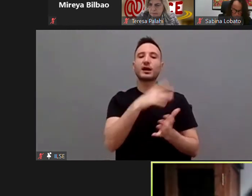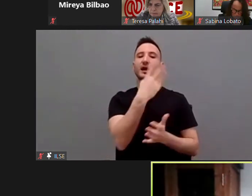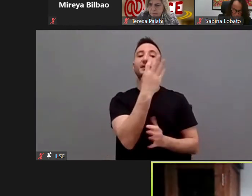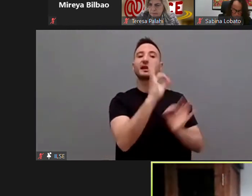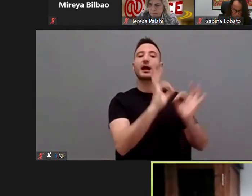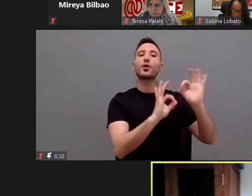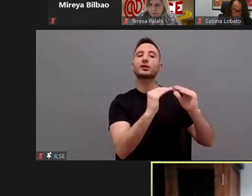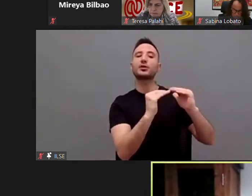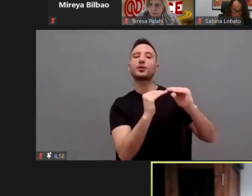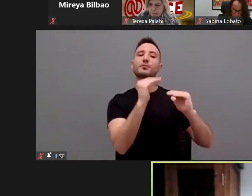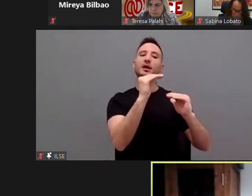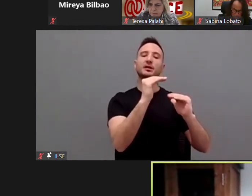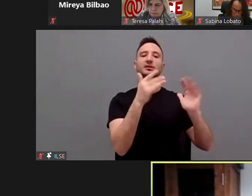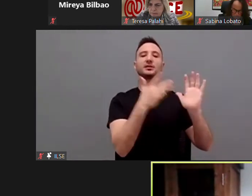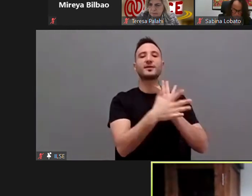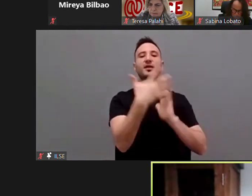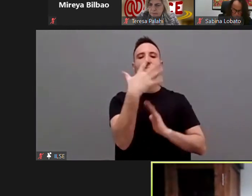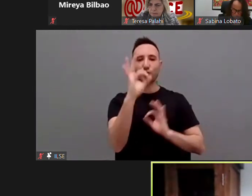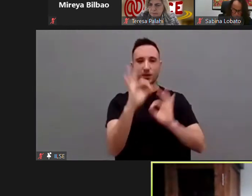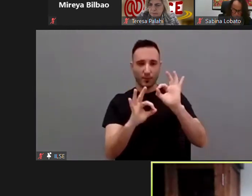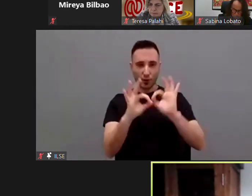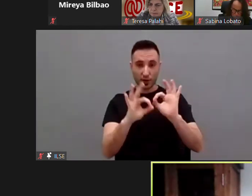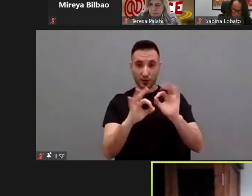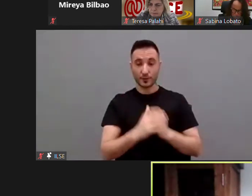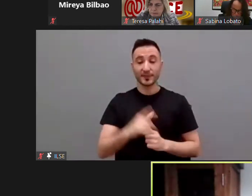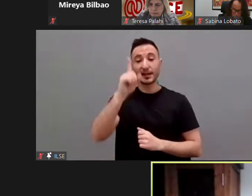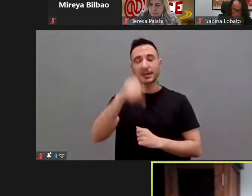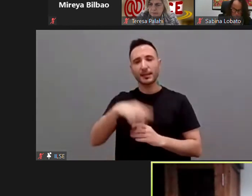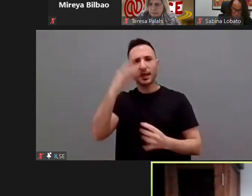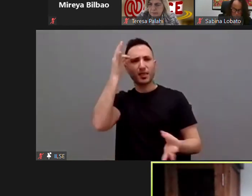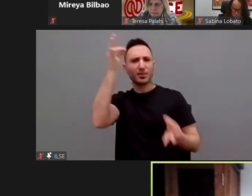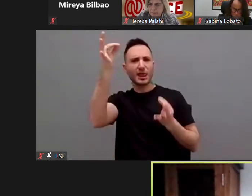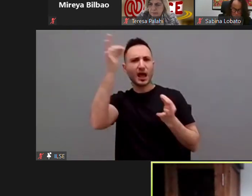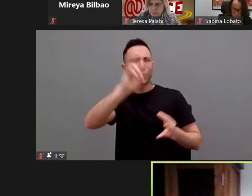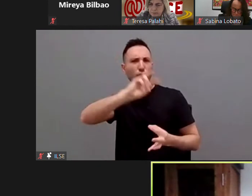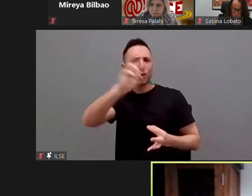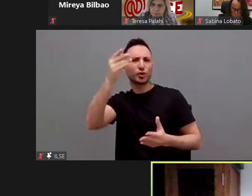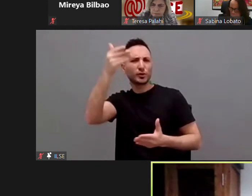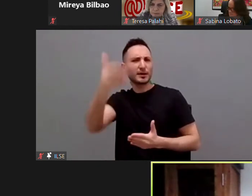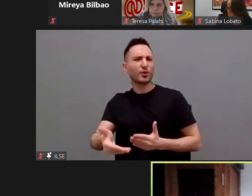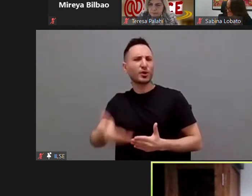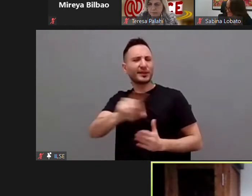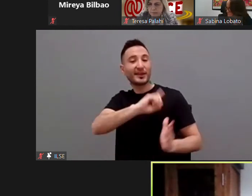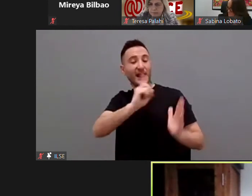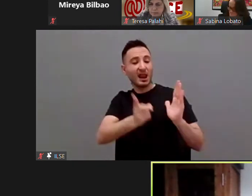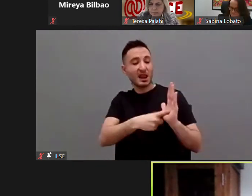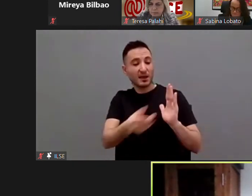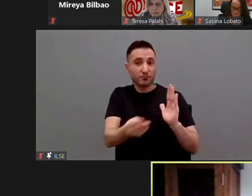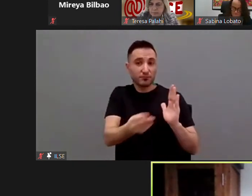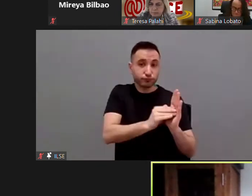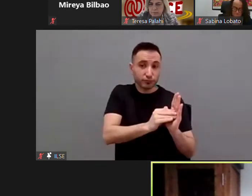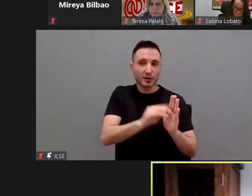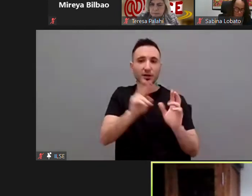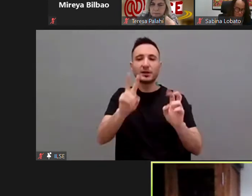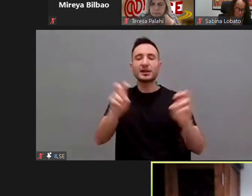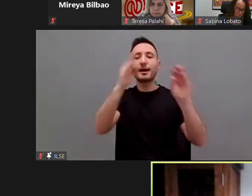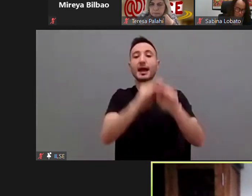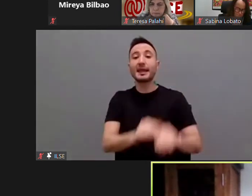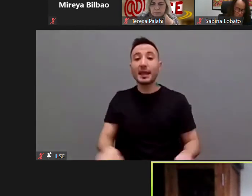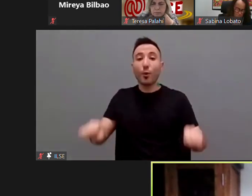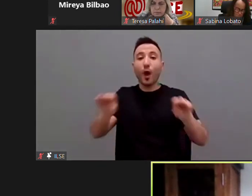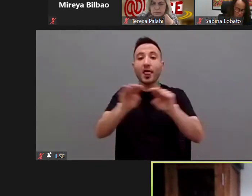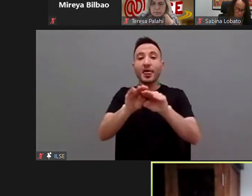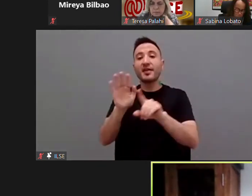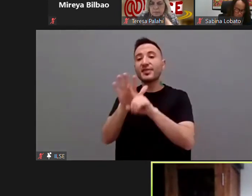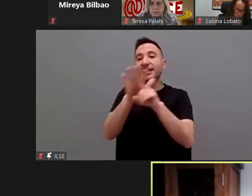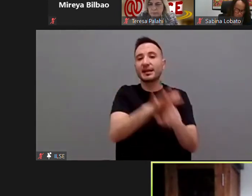el 50%. También otro dato muy importante de la ley es la igualdad de trato y no discriminación.